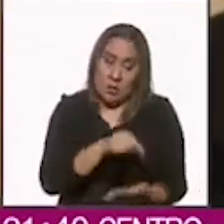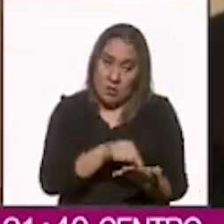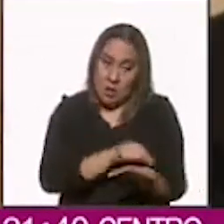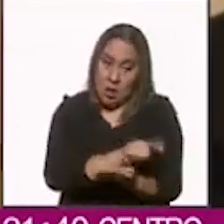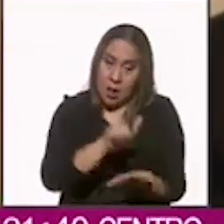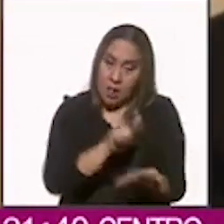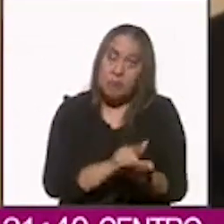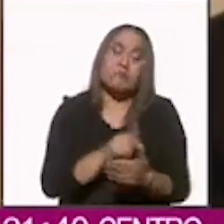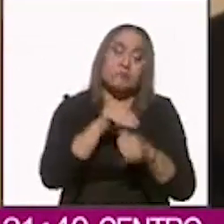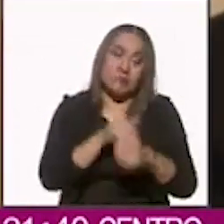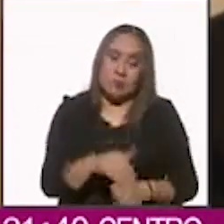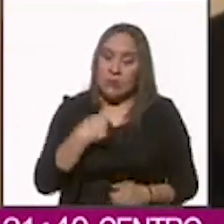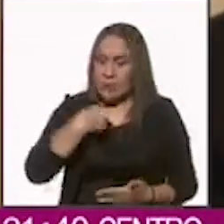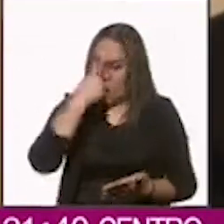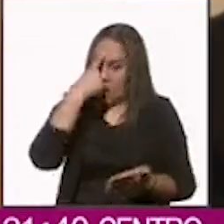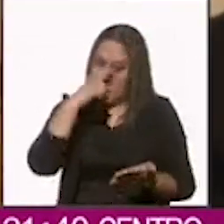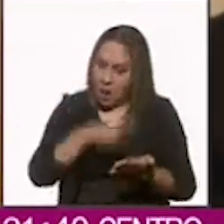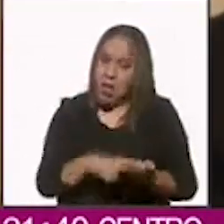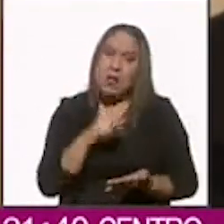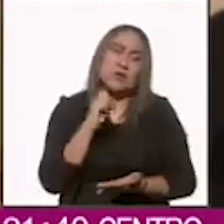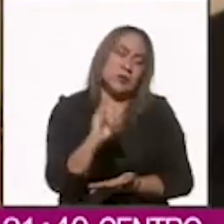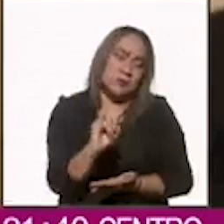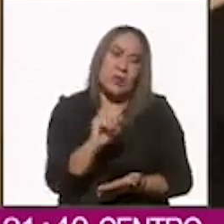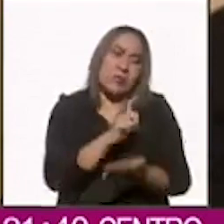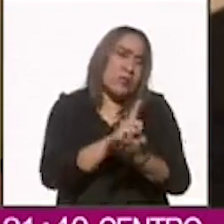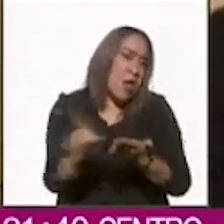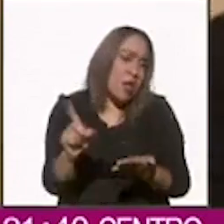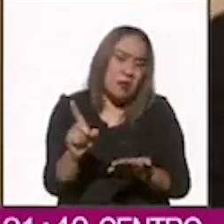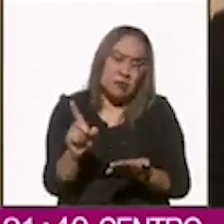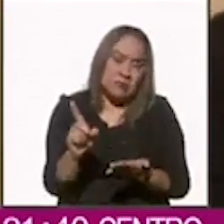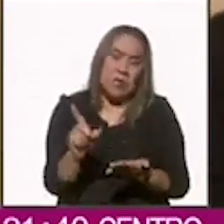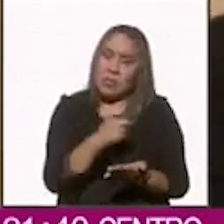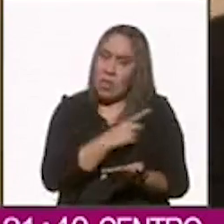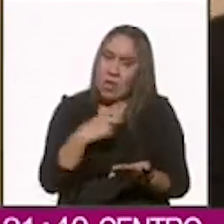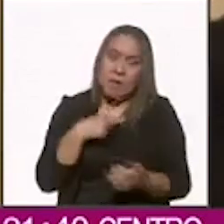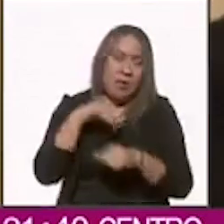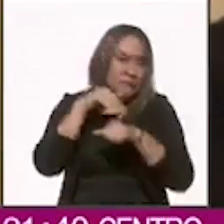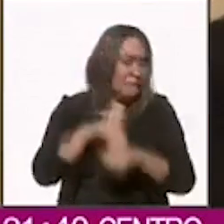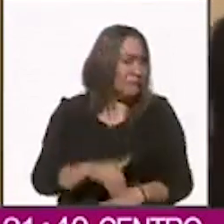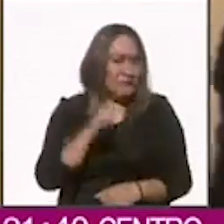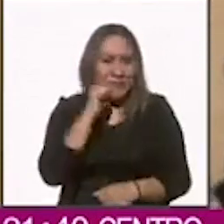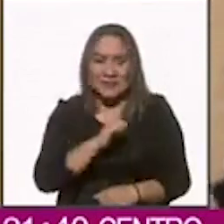ley. Creo en el Estado de Derecho y se debe de cumplir a cabalidad.